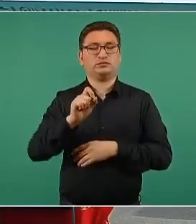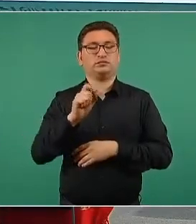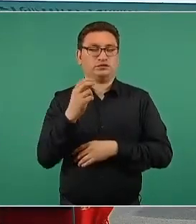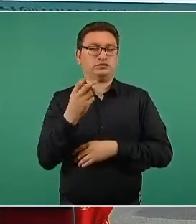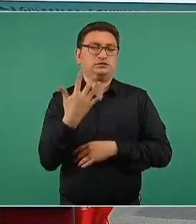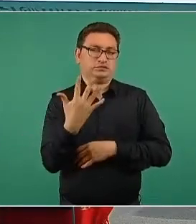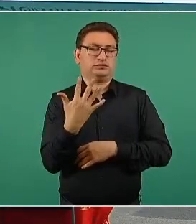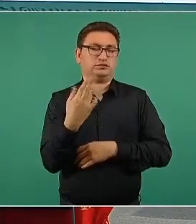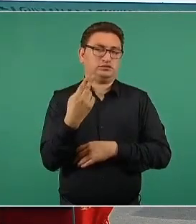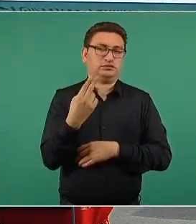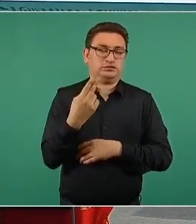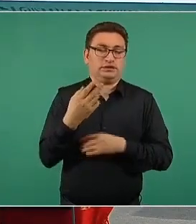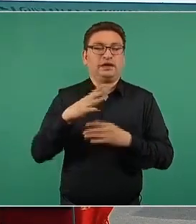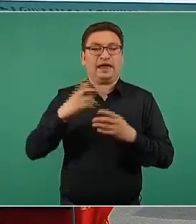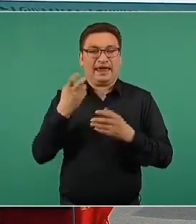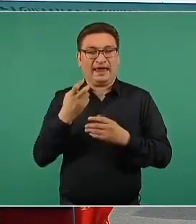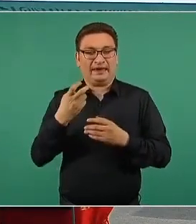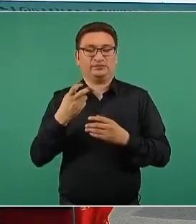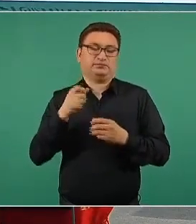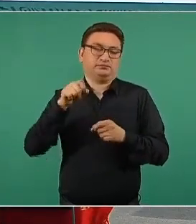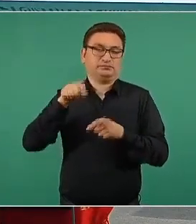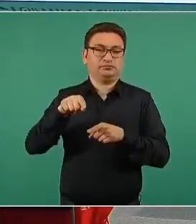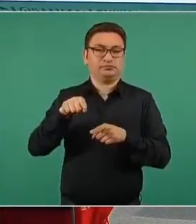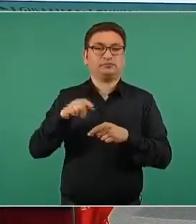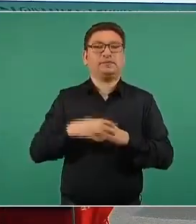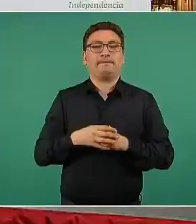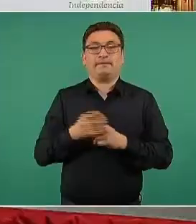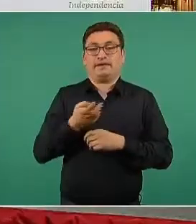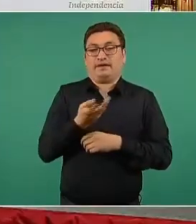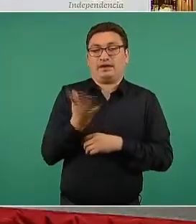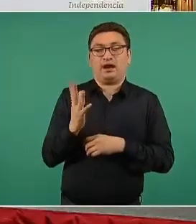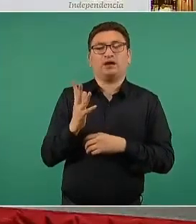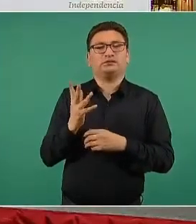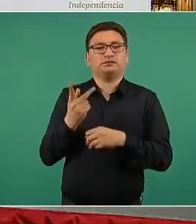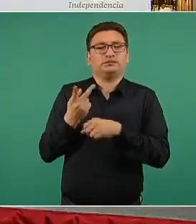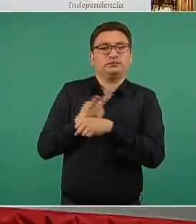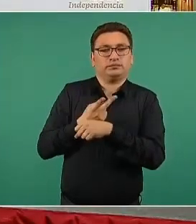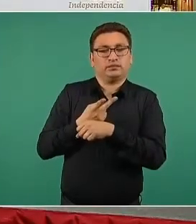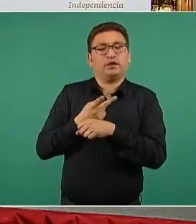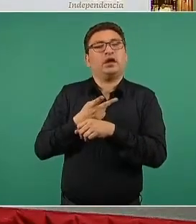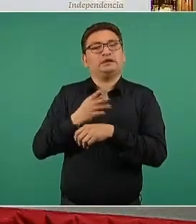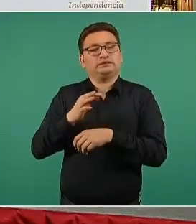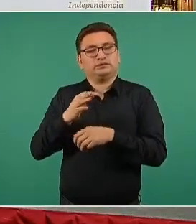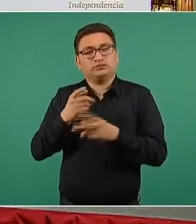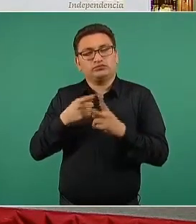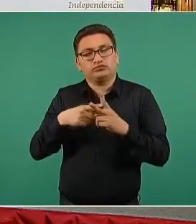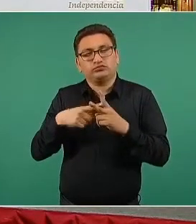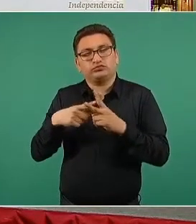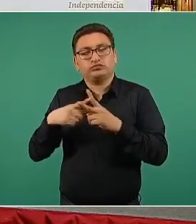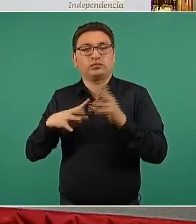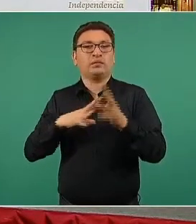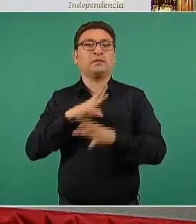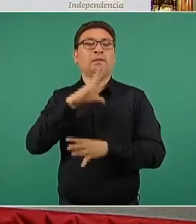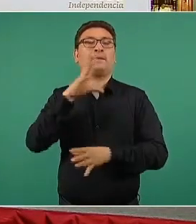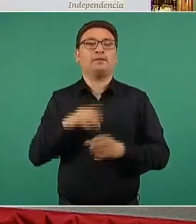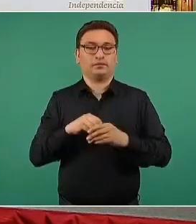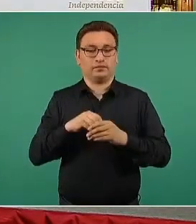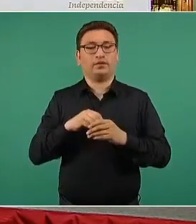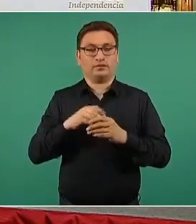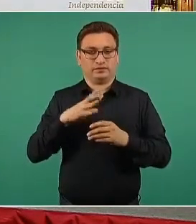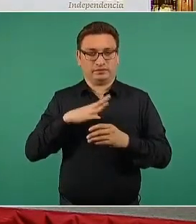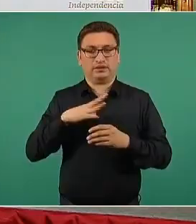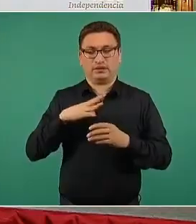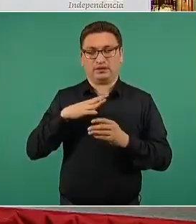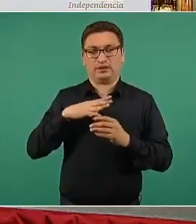19.425 de los mismos. Estos, como saben, pues también los casos estimados totales los tenemos representados del